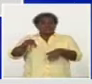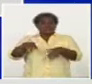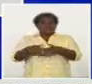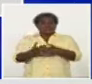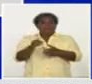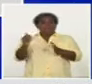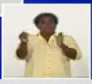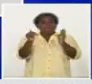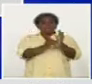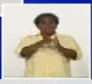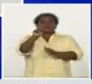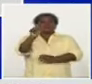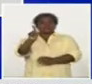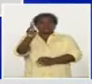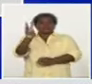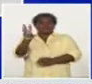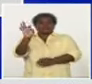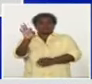1.138.